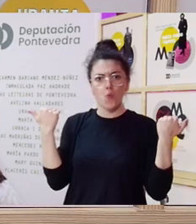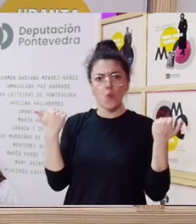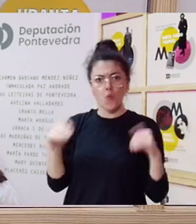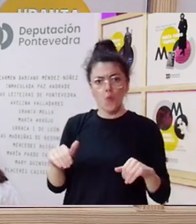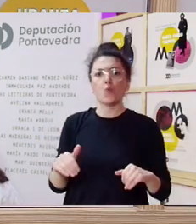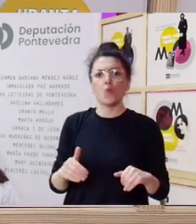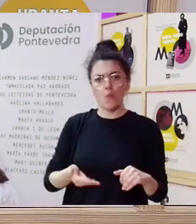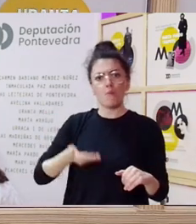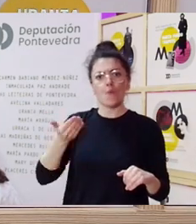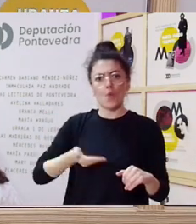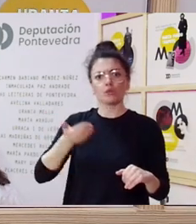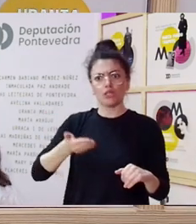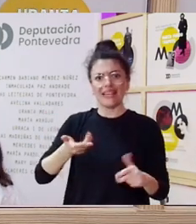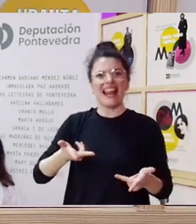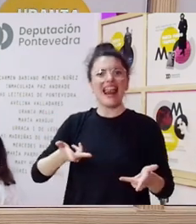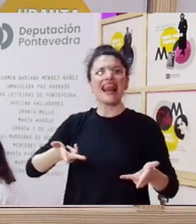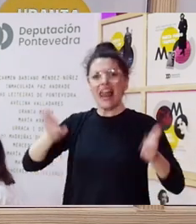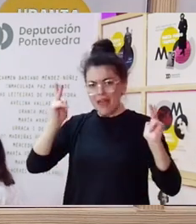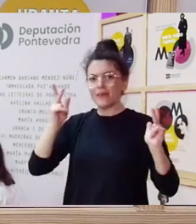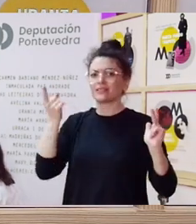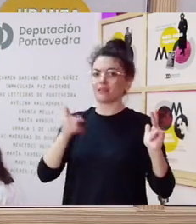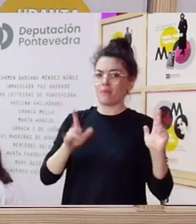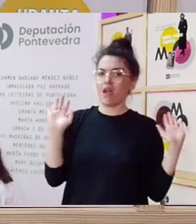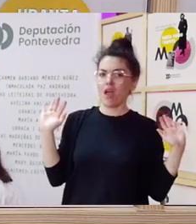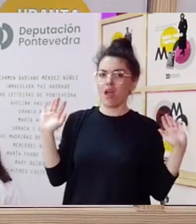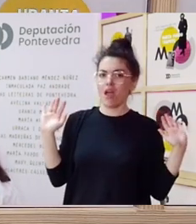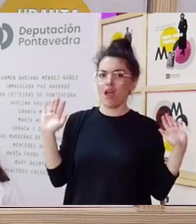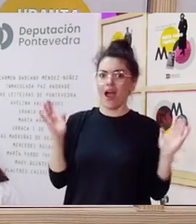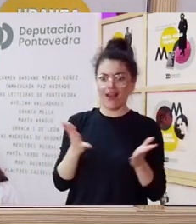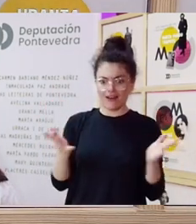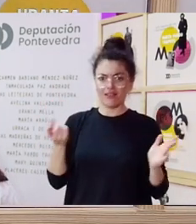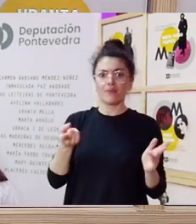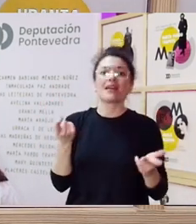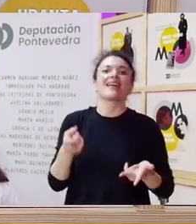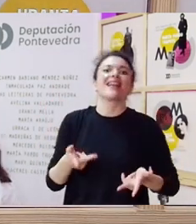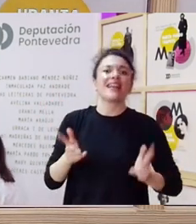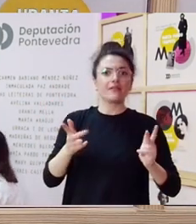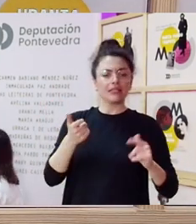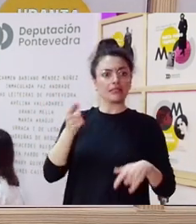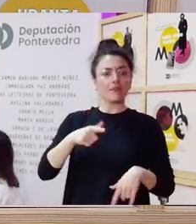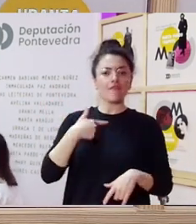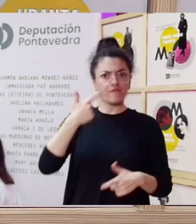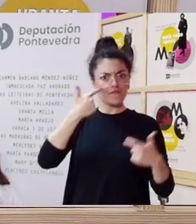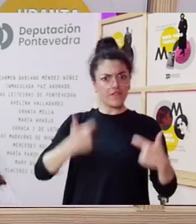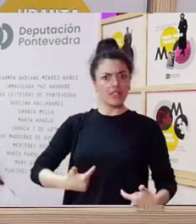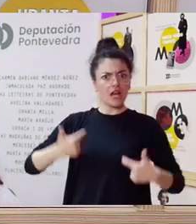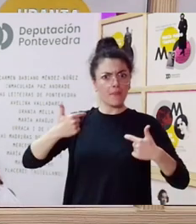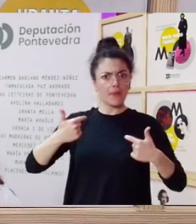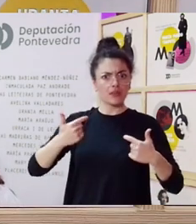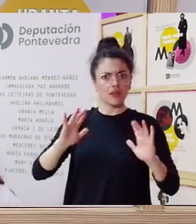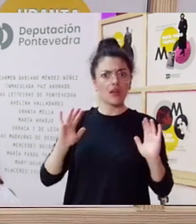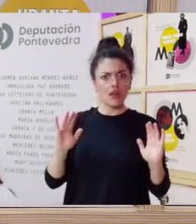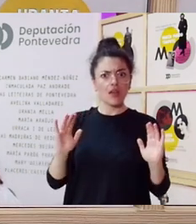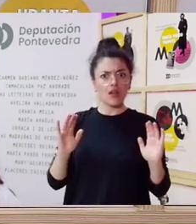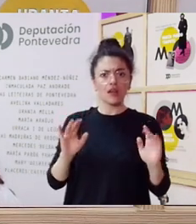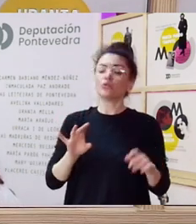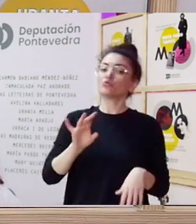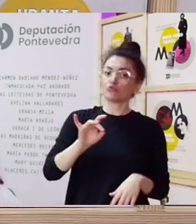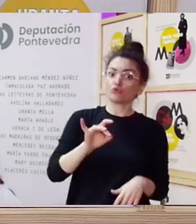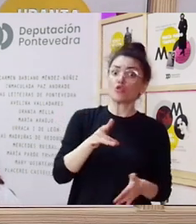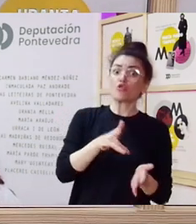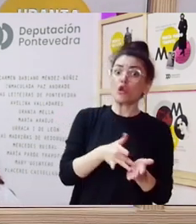grande. Moi grande. É moi libre. Moi grande tamén físicamente. Sí, tamén, ¿no? Tamén no, físicamente. Pois